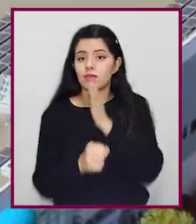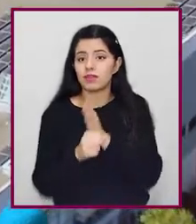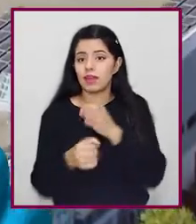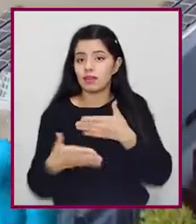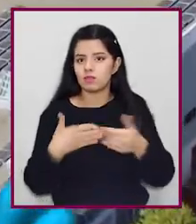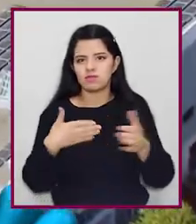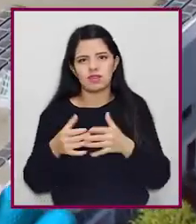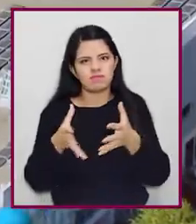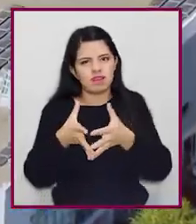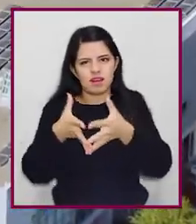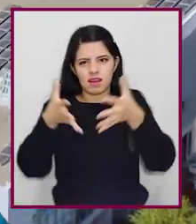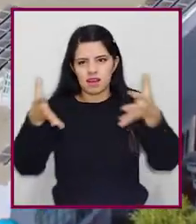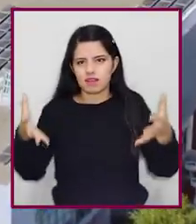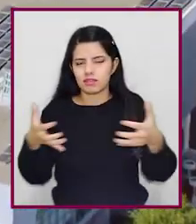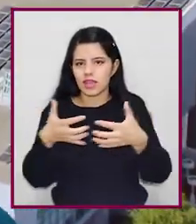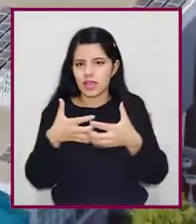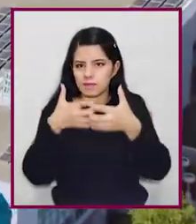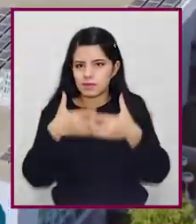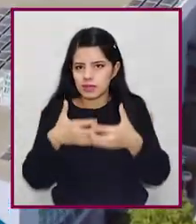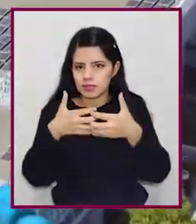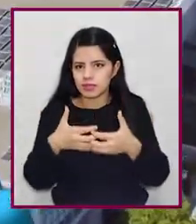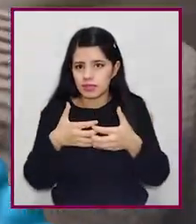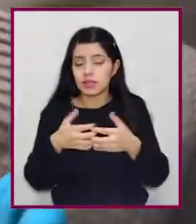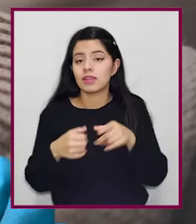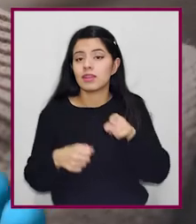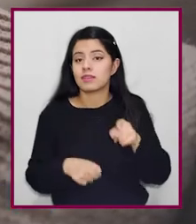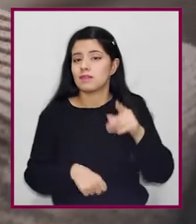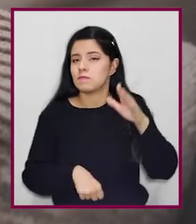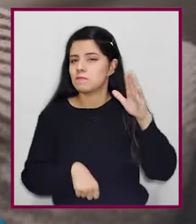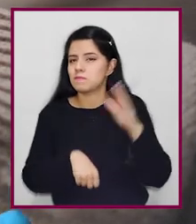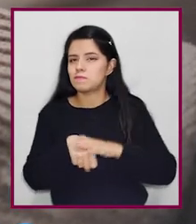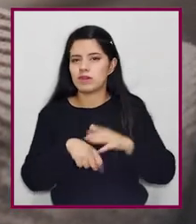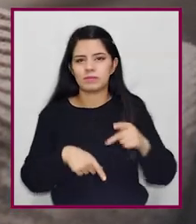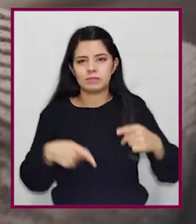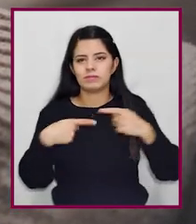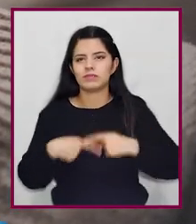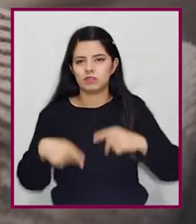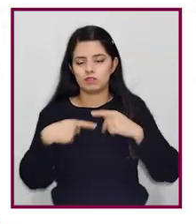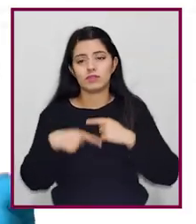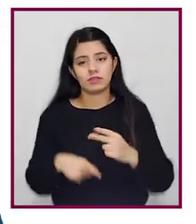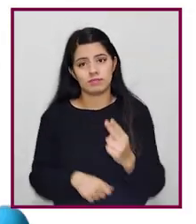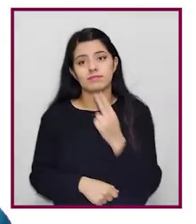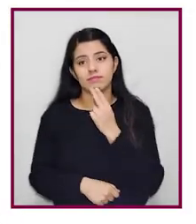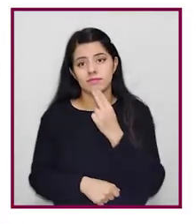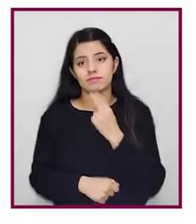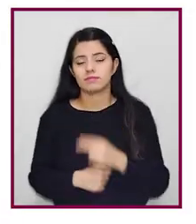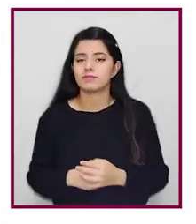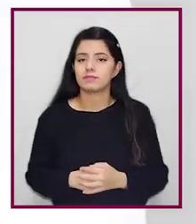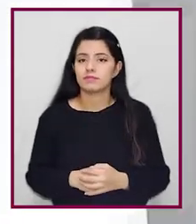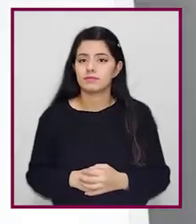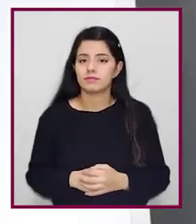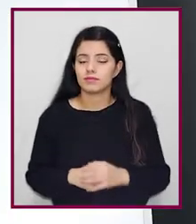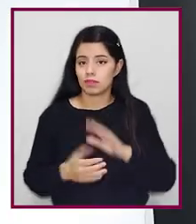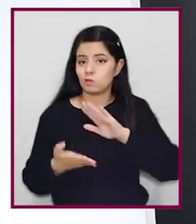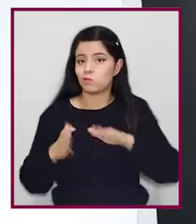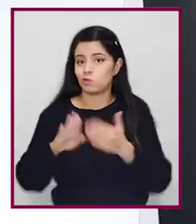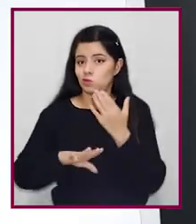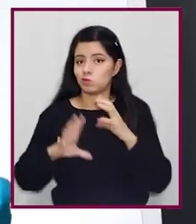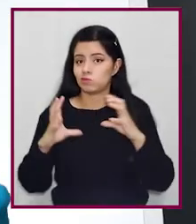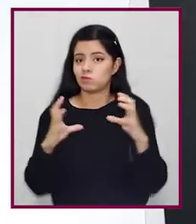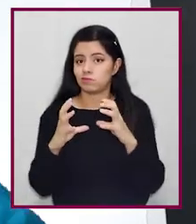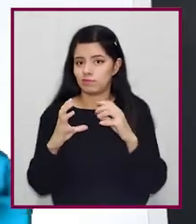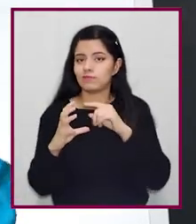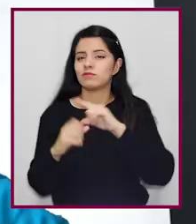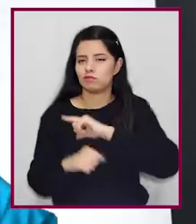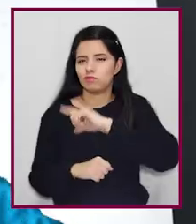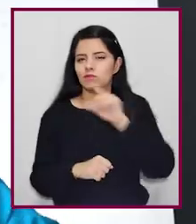una gran empresa y el buscador que literalmente es conocido y usado por todo el mundo. Pero seguiremos hablando